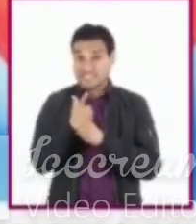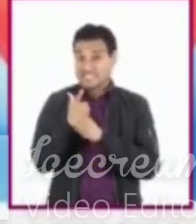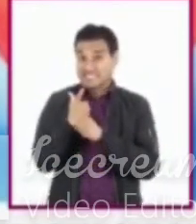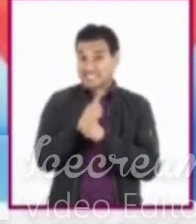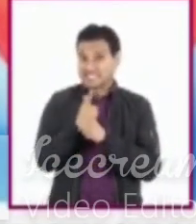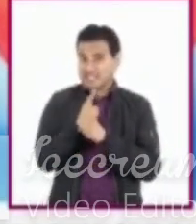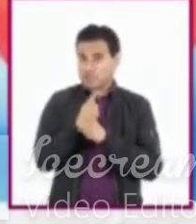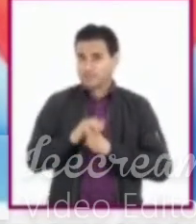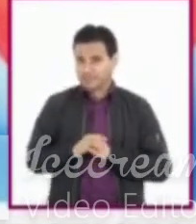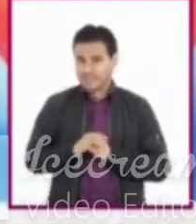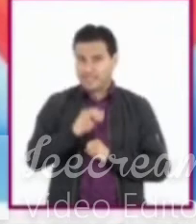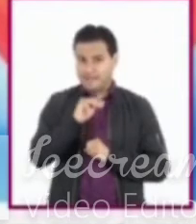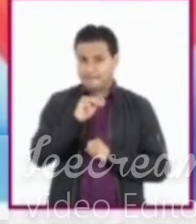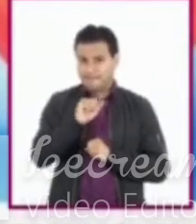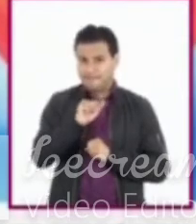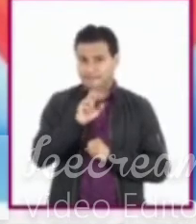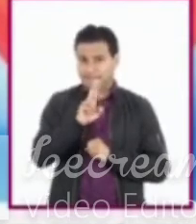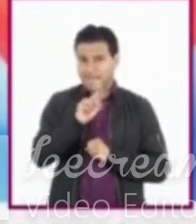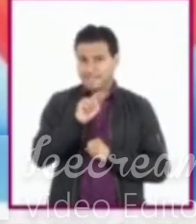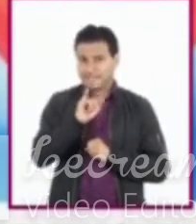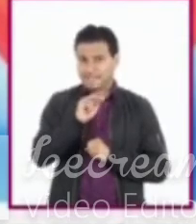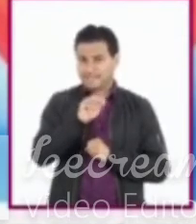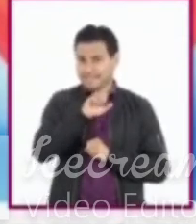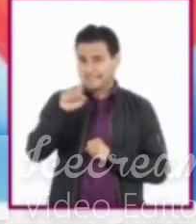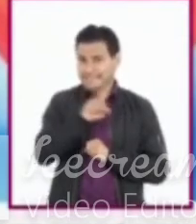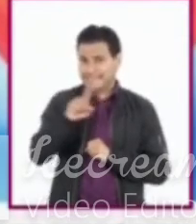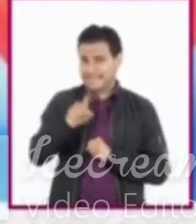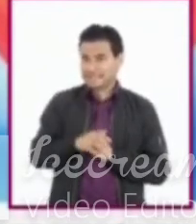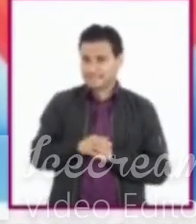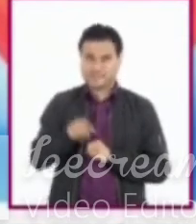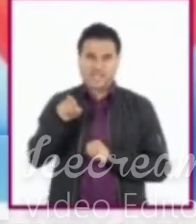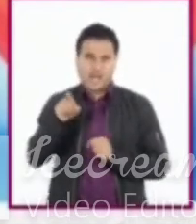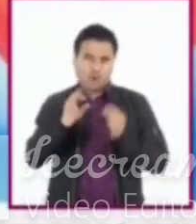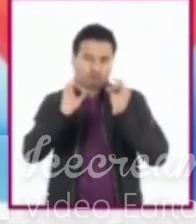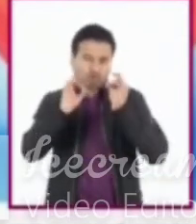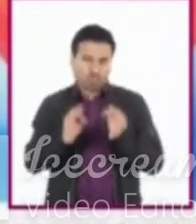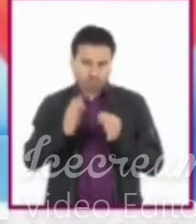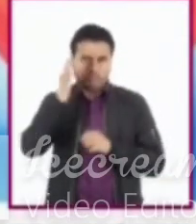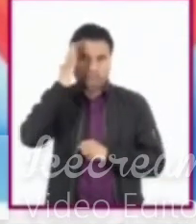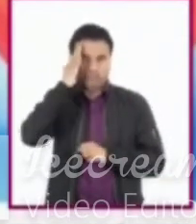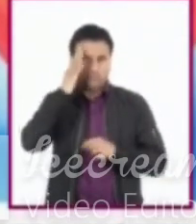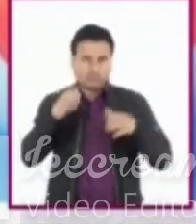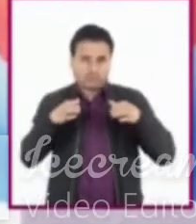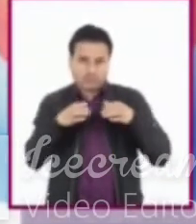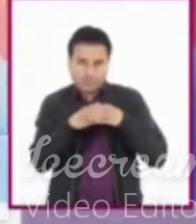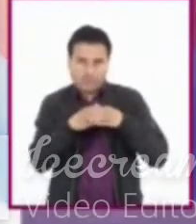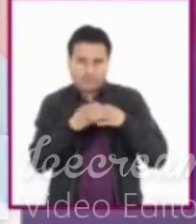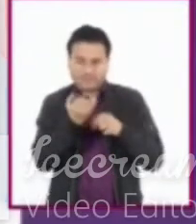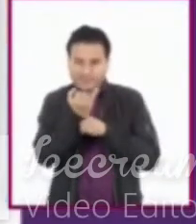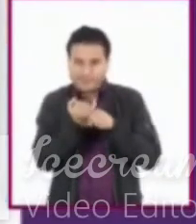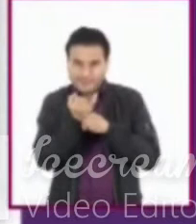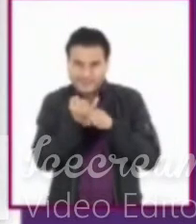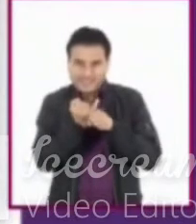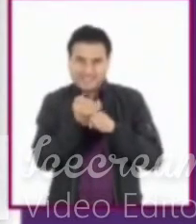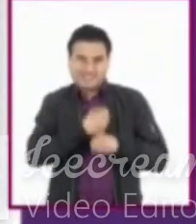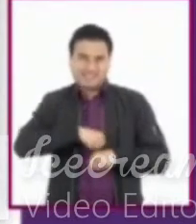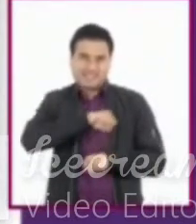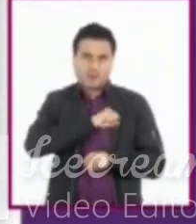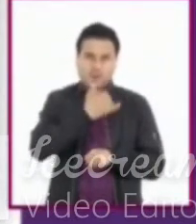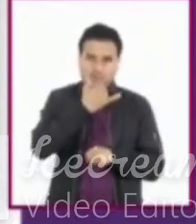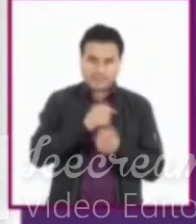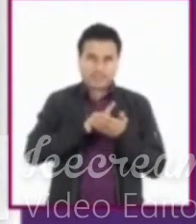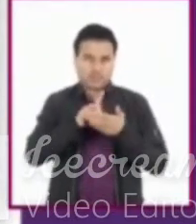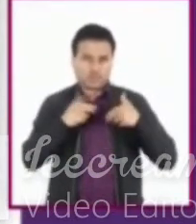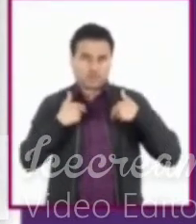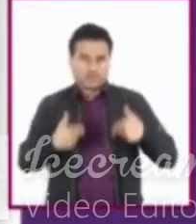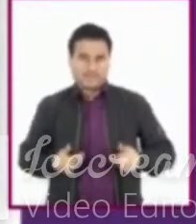Martínez Bullegoiri, quien preside el Núcleo de Estudios Interdisciplinarios en Salud y Derechos Humanos en el Instituto de